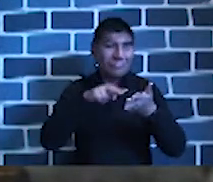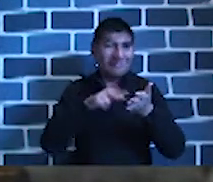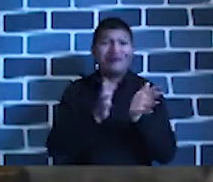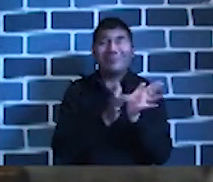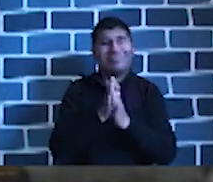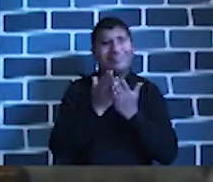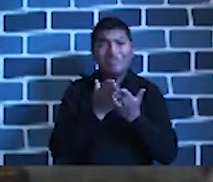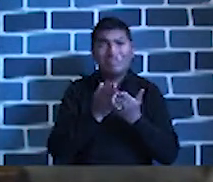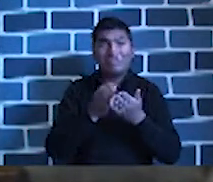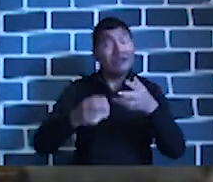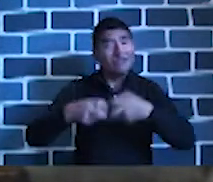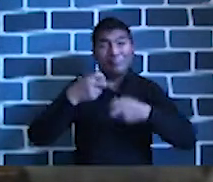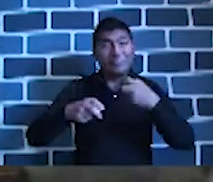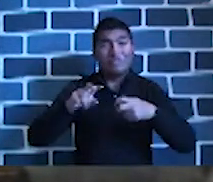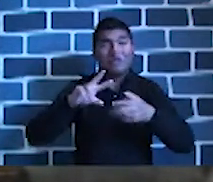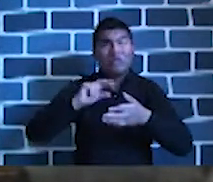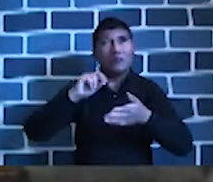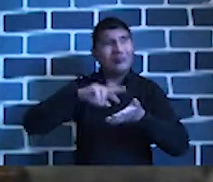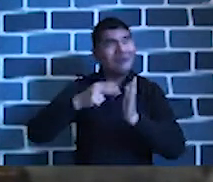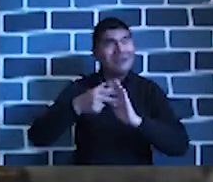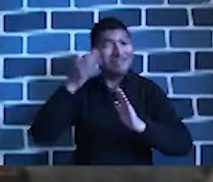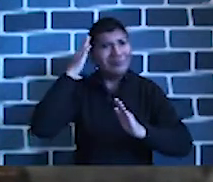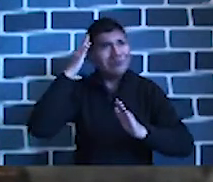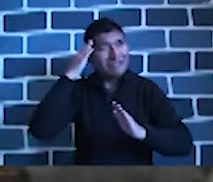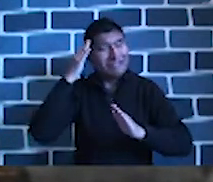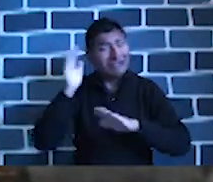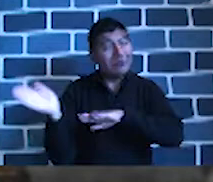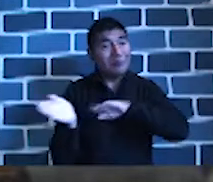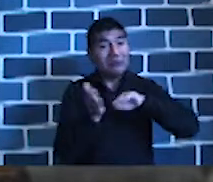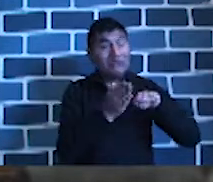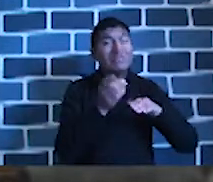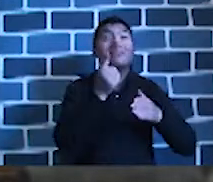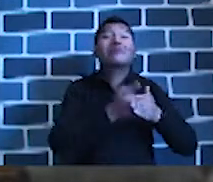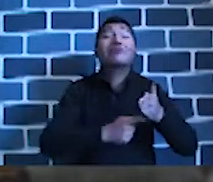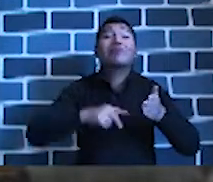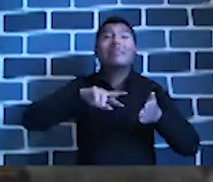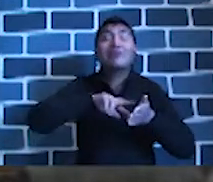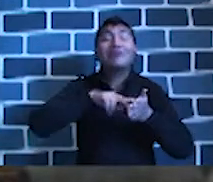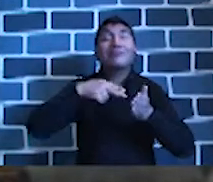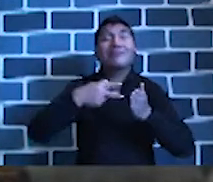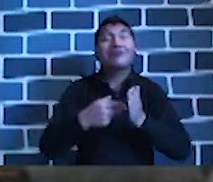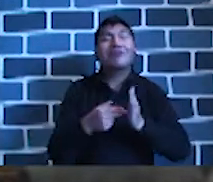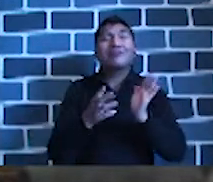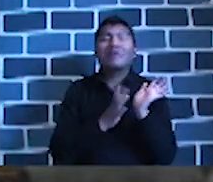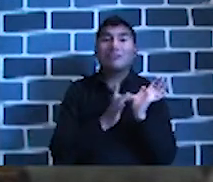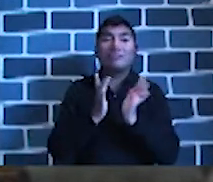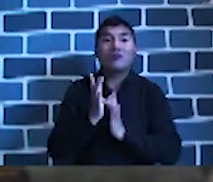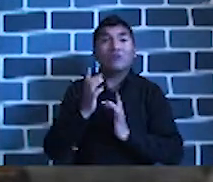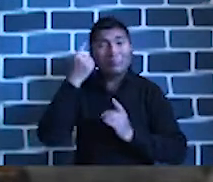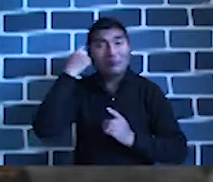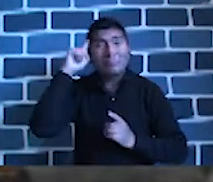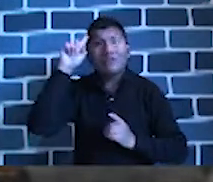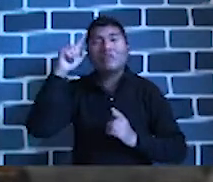es saber, sino qué significa Jesús para